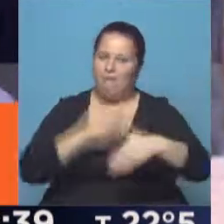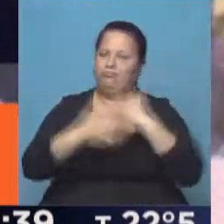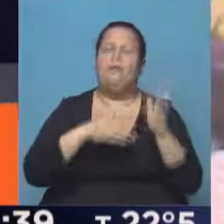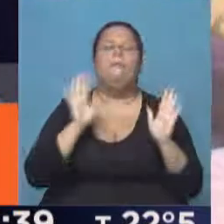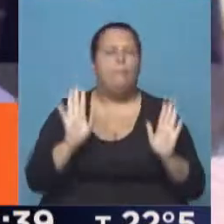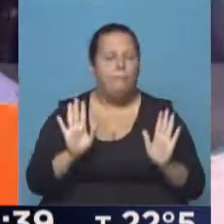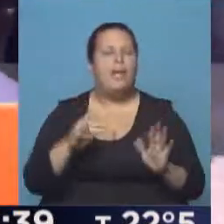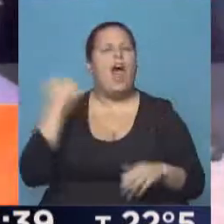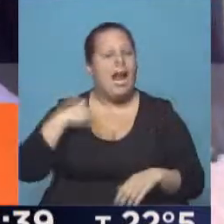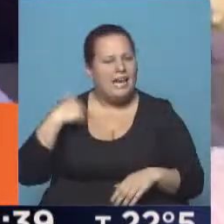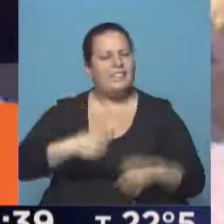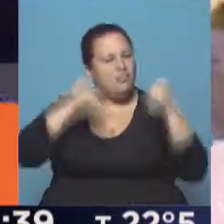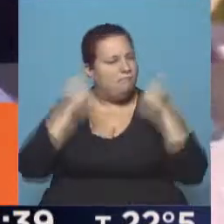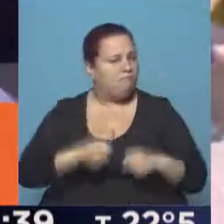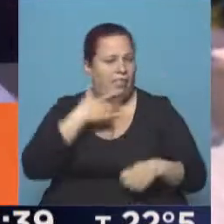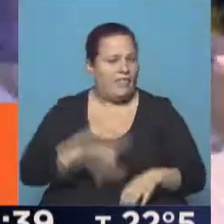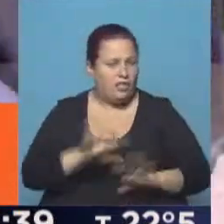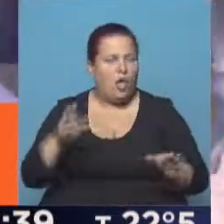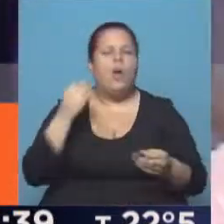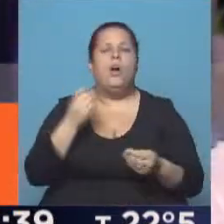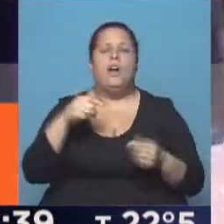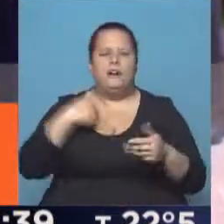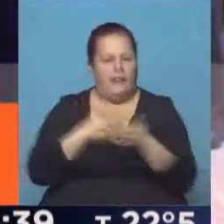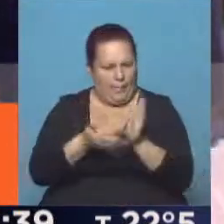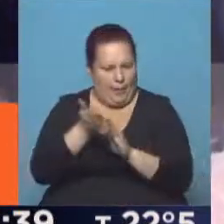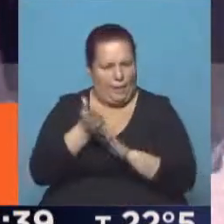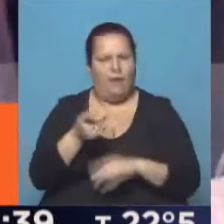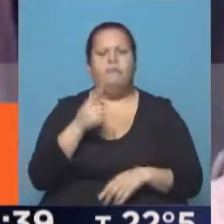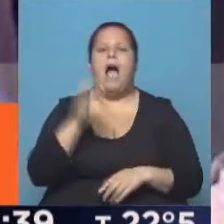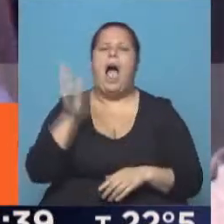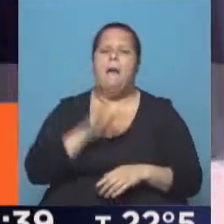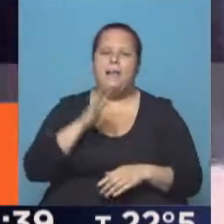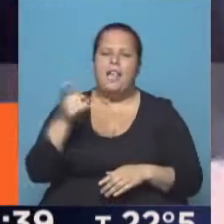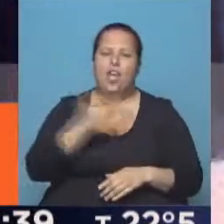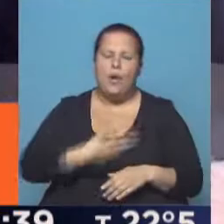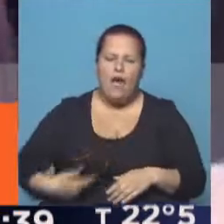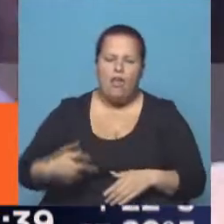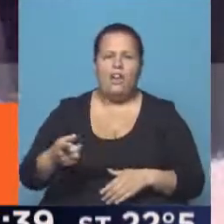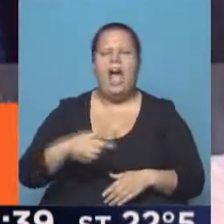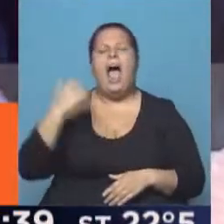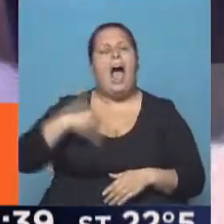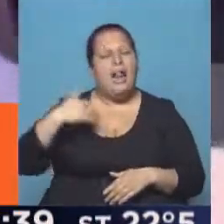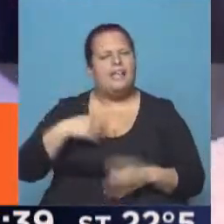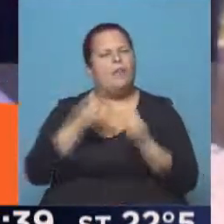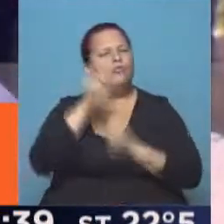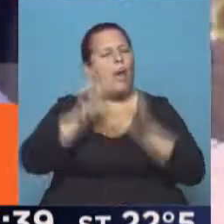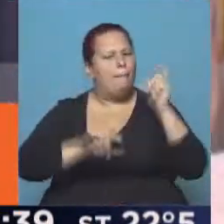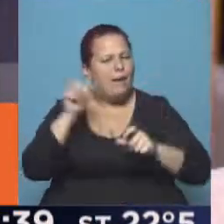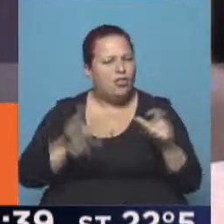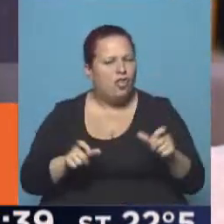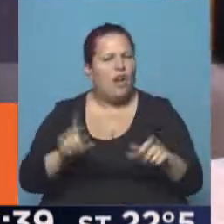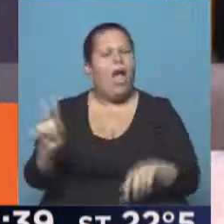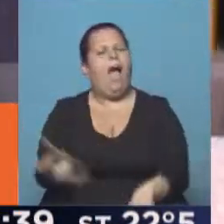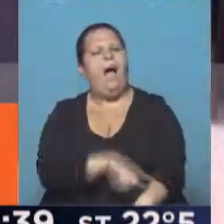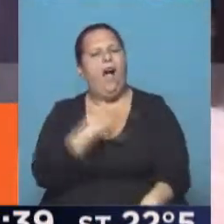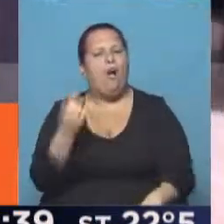pero los argentinos hemos decidido, estamos cerca de ella. En la Argentina ha habido mucha gente que se ha